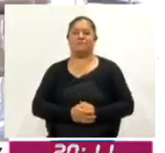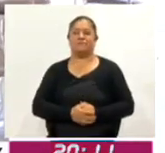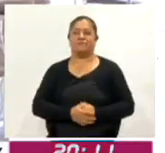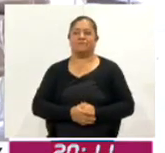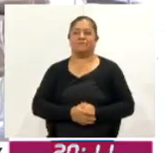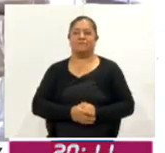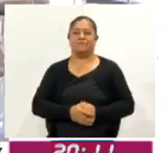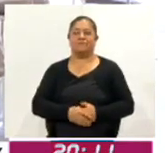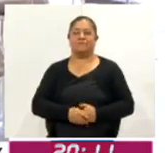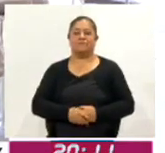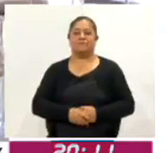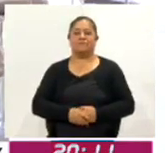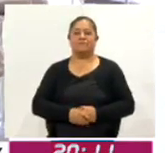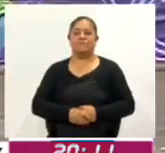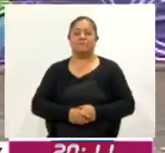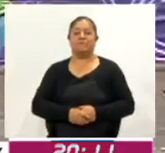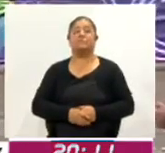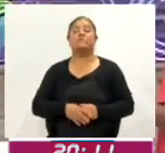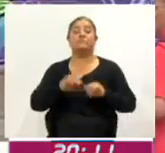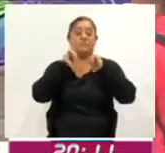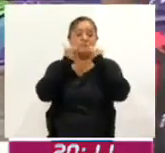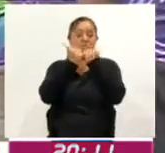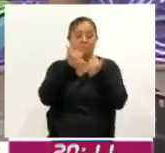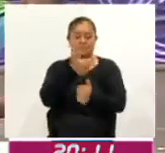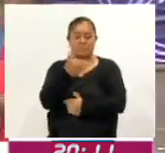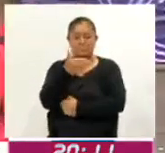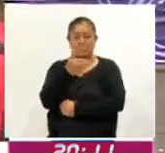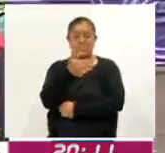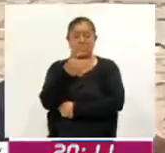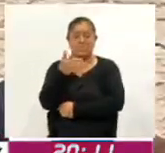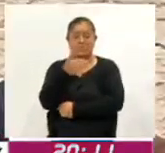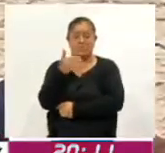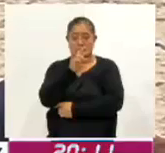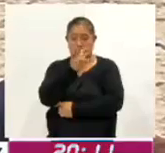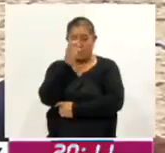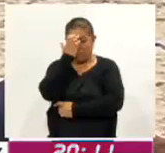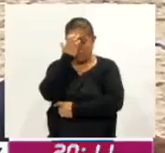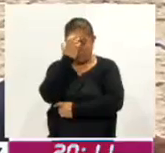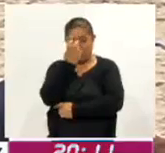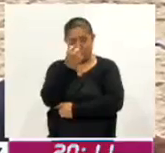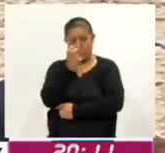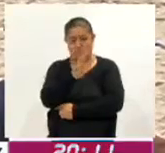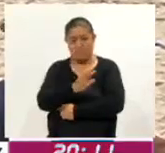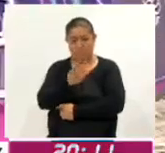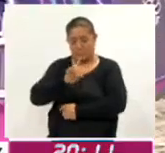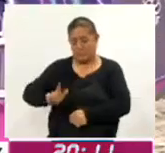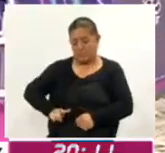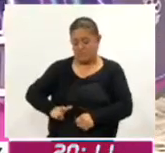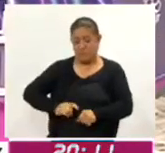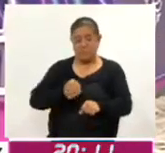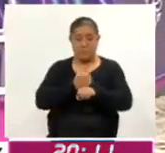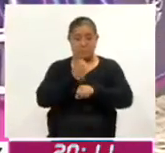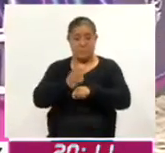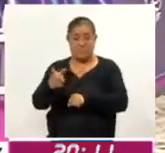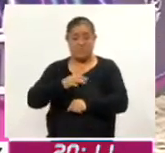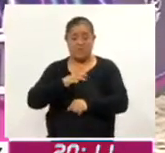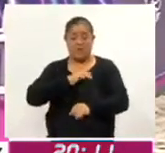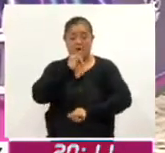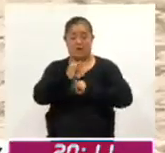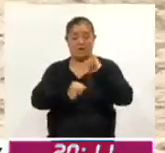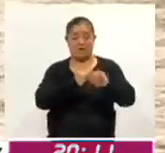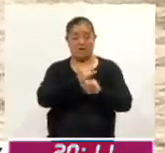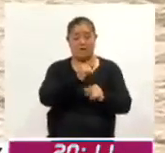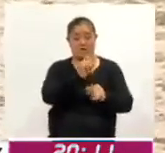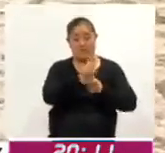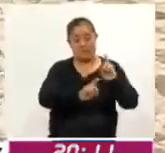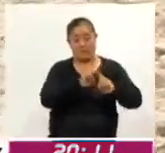La Asociación de Hoteles y Moteles del Estado de Tlaxcala reconoció al gobierno del Estado por organizar eventos de talla internacional como el Selectivo Olímpico de